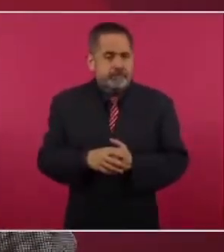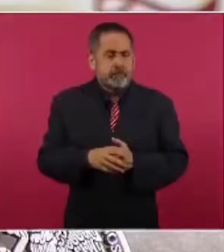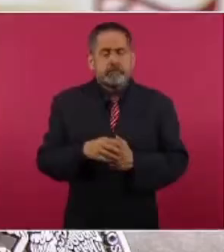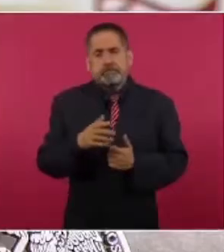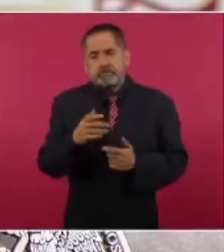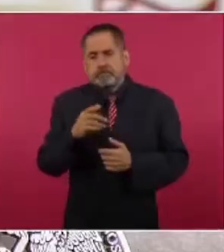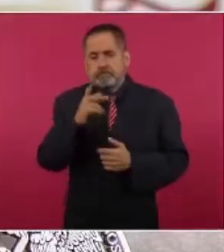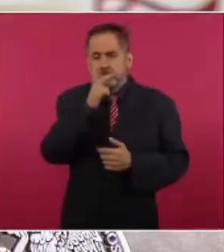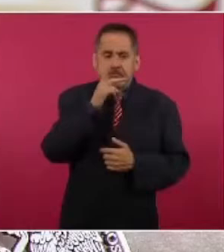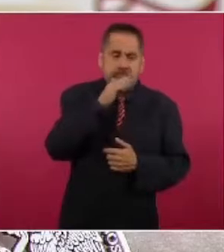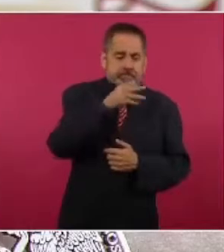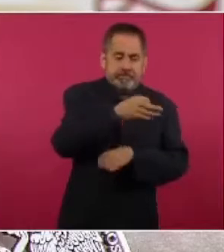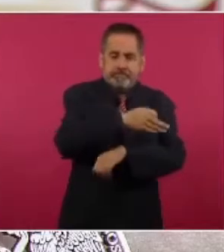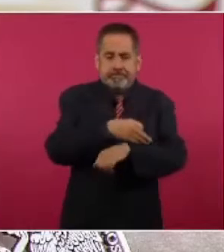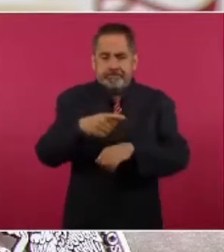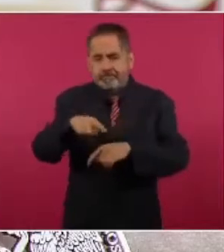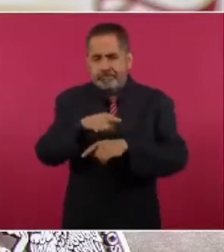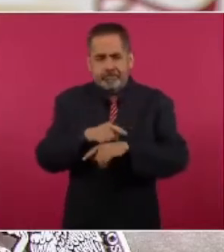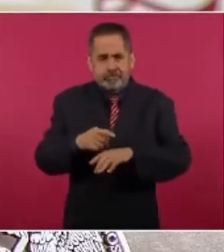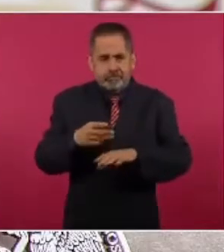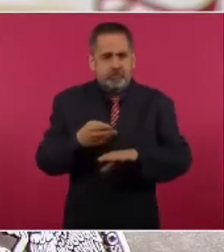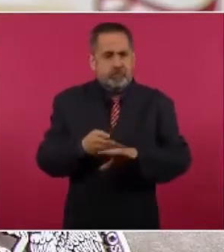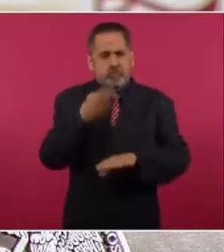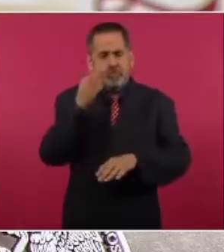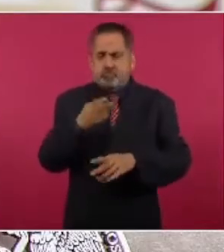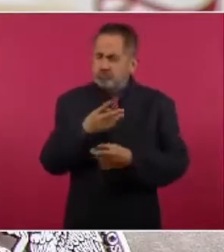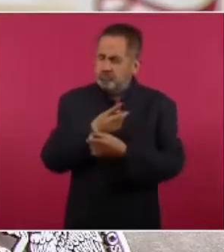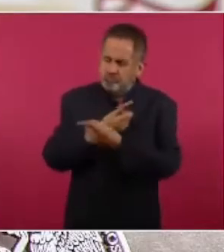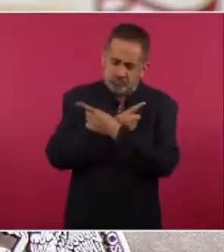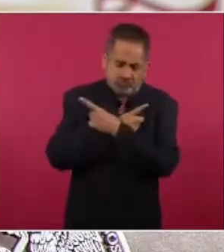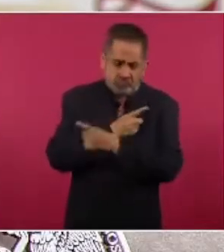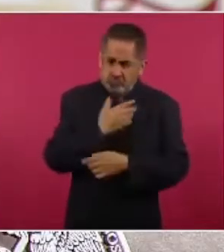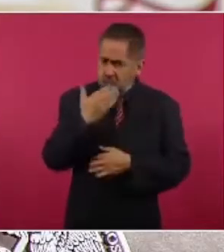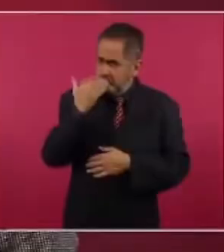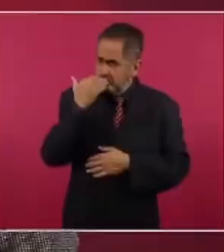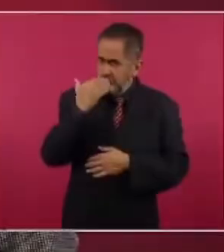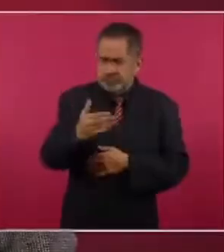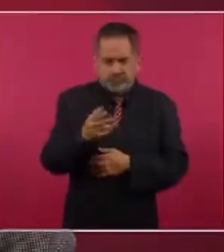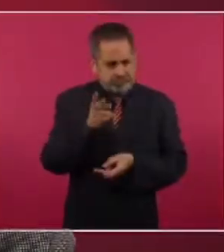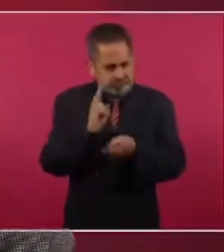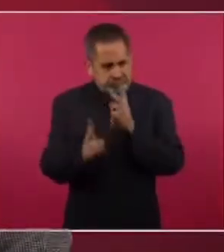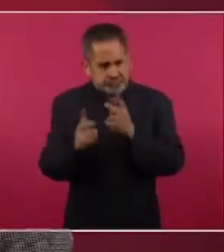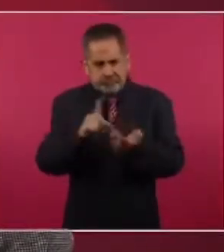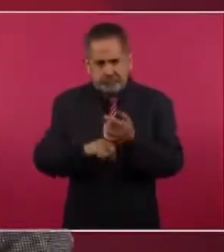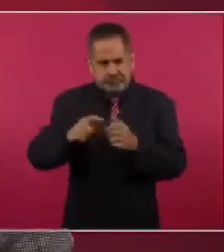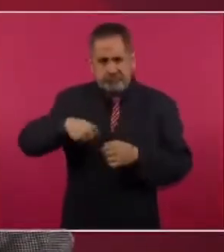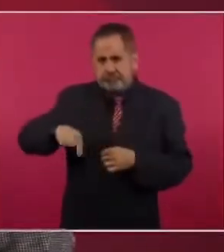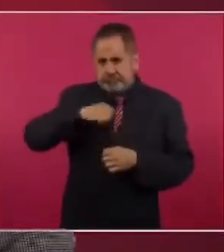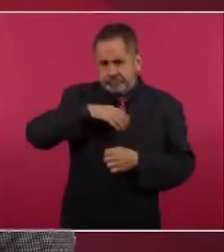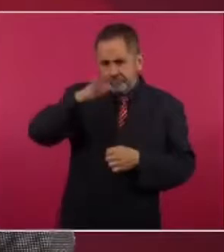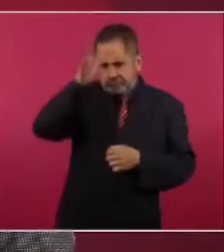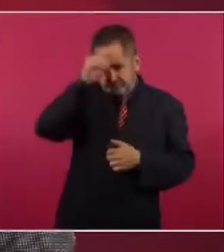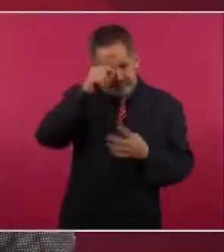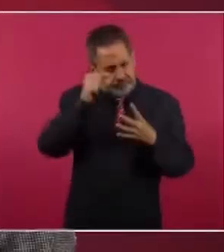los padres que estuvieron aquí fueron muy decentes. Estuvimos en lo que acordamos de principio,